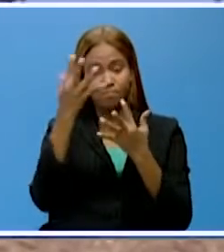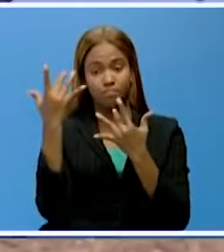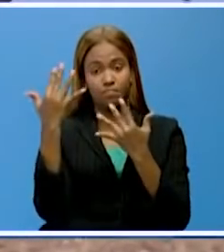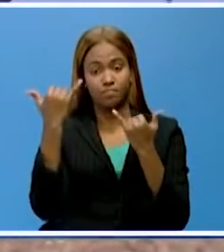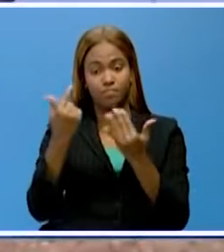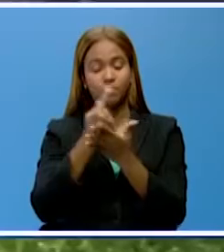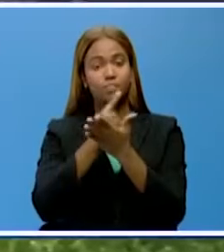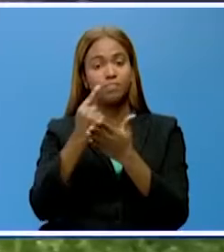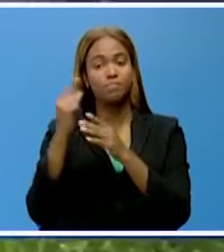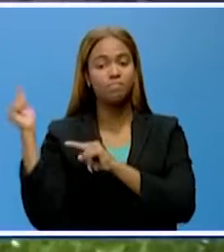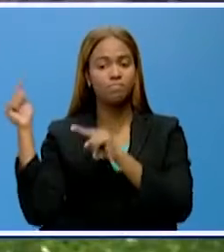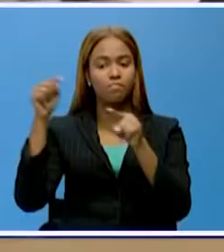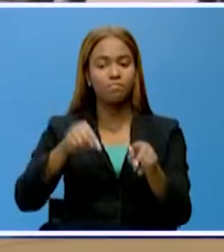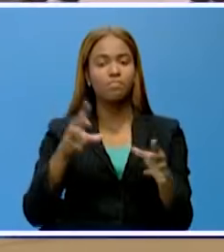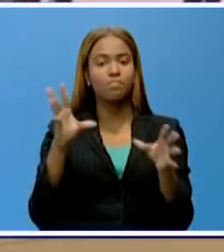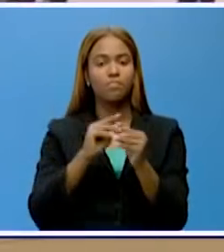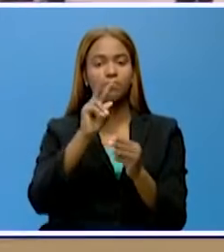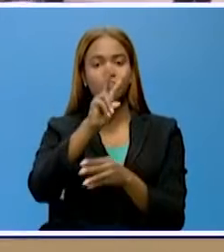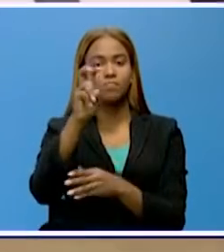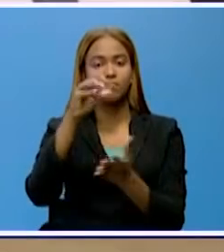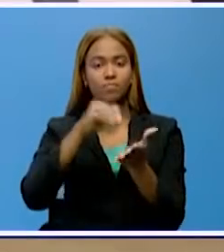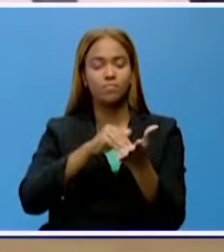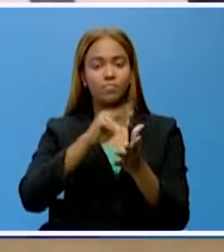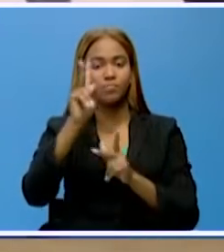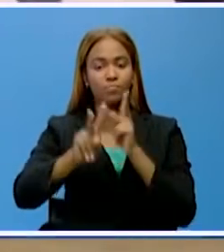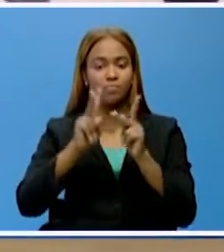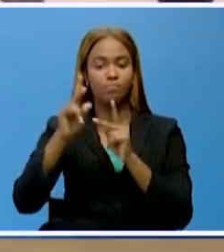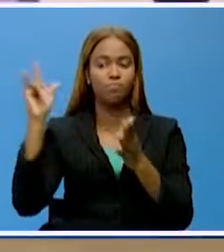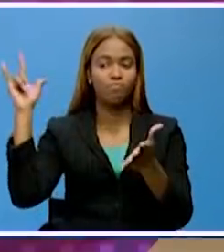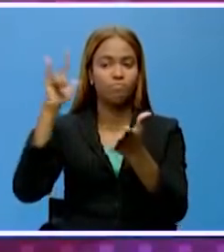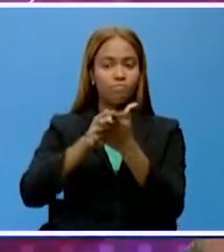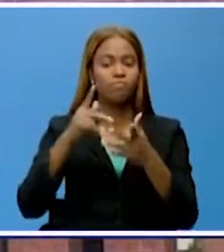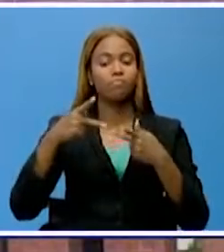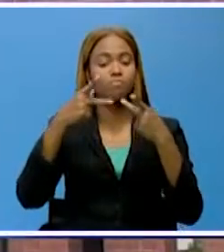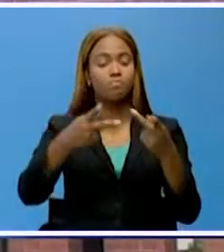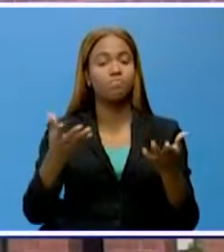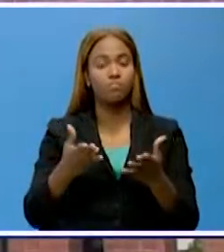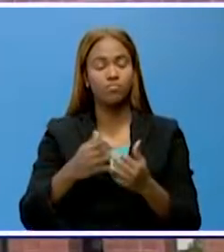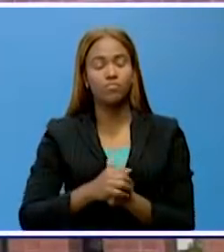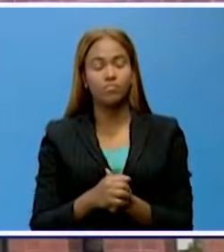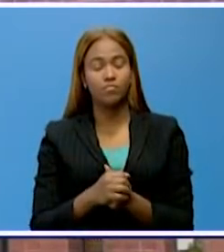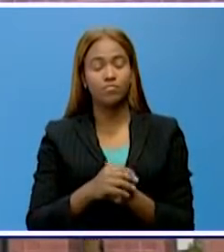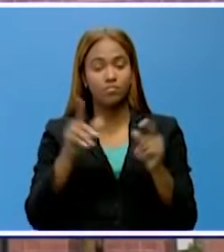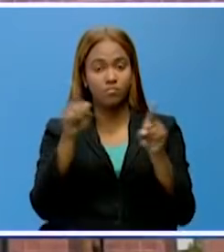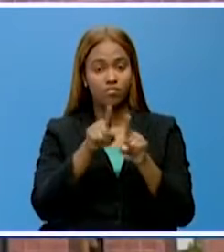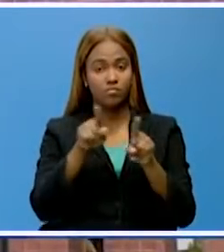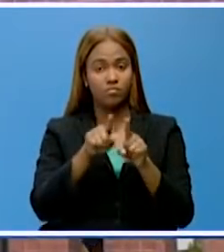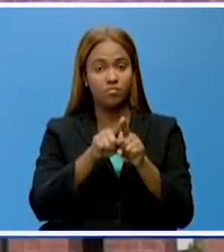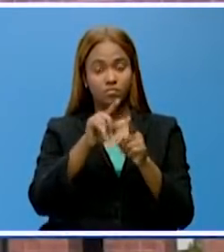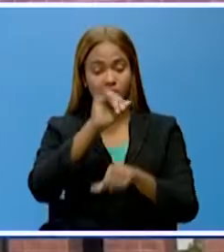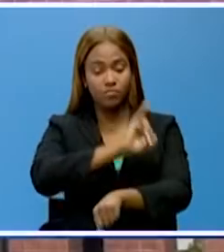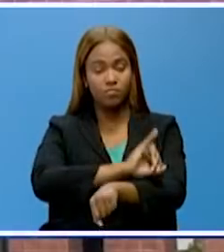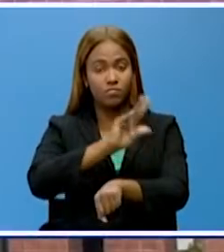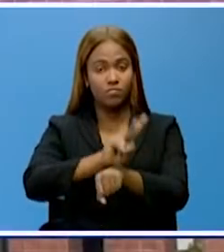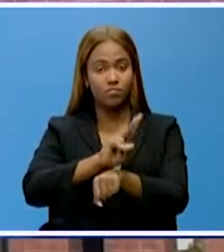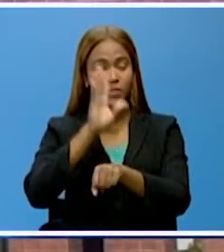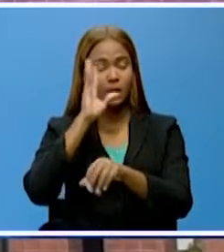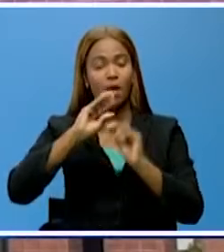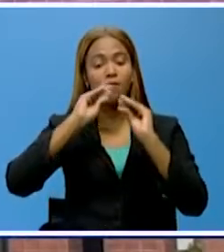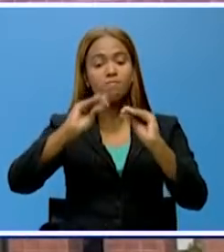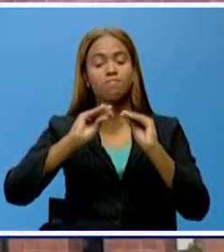este mes arriben al país unos 200.000 pasajeros. También, Infotet